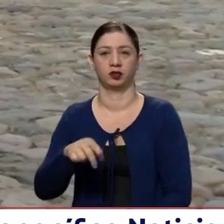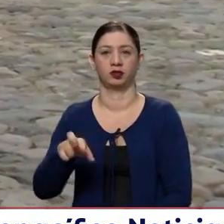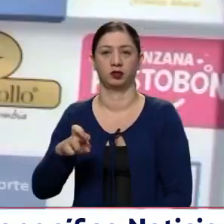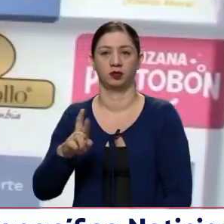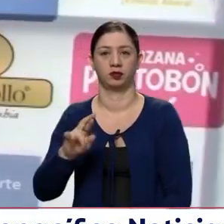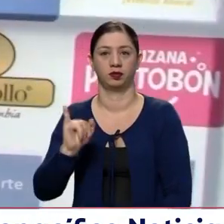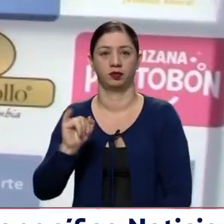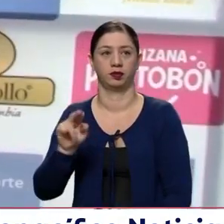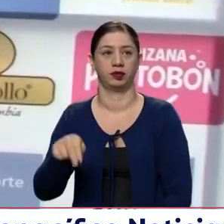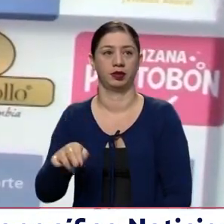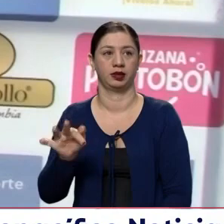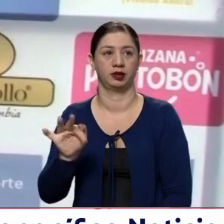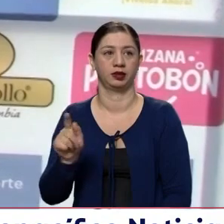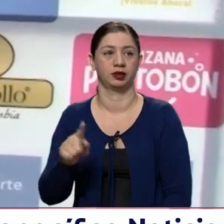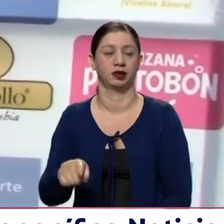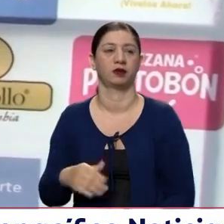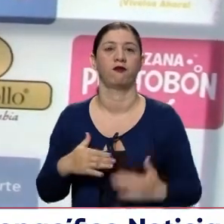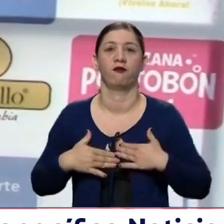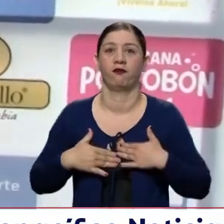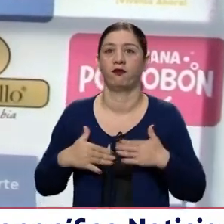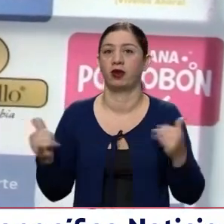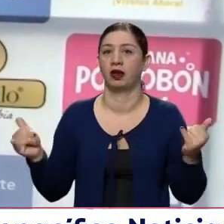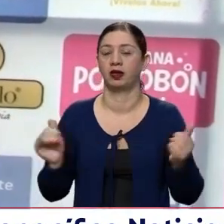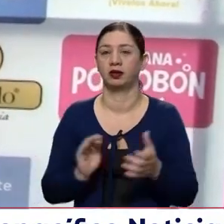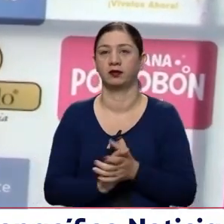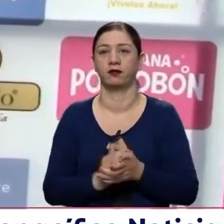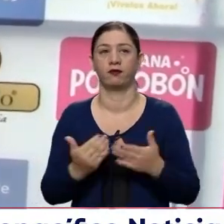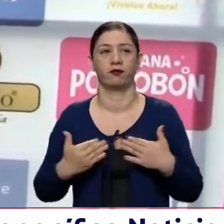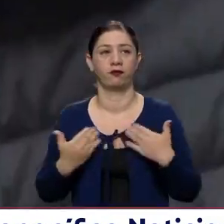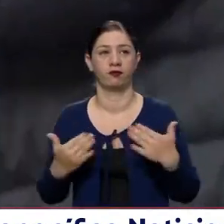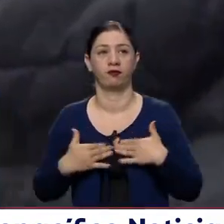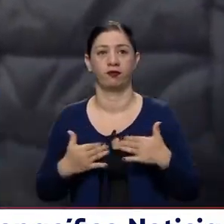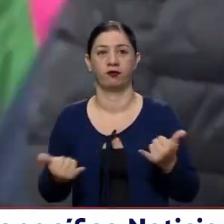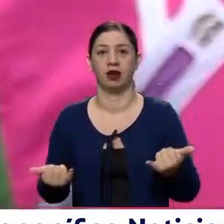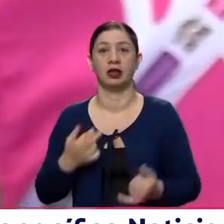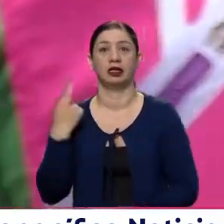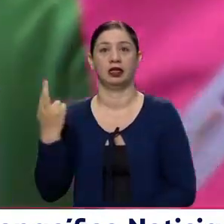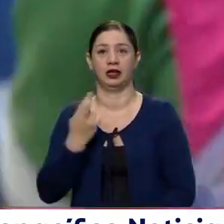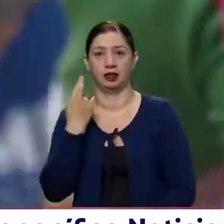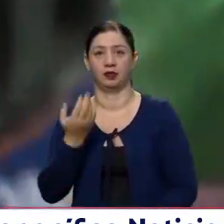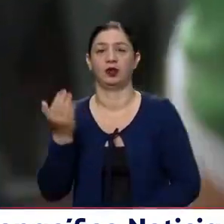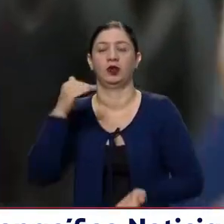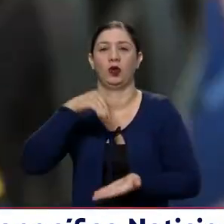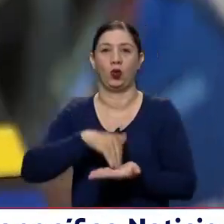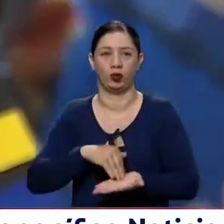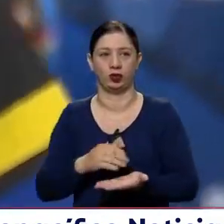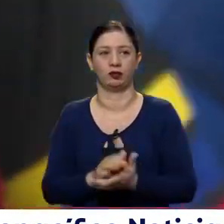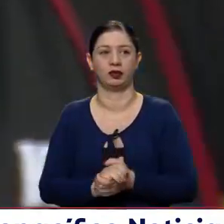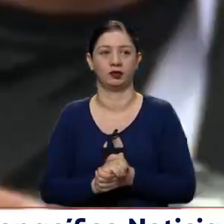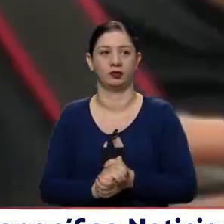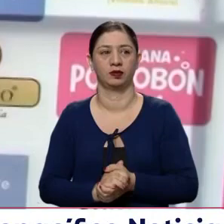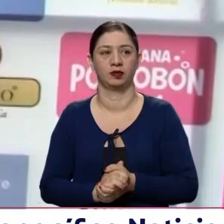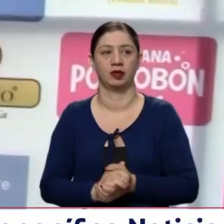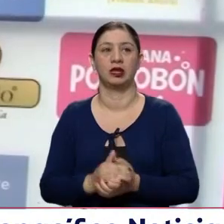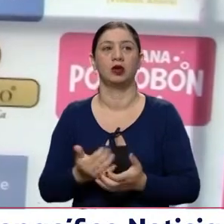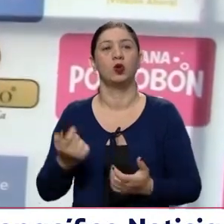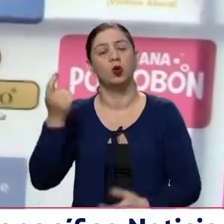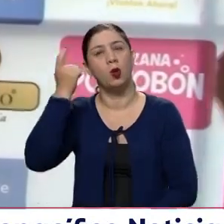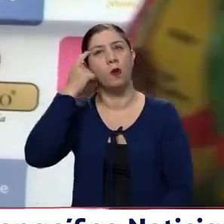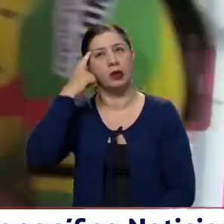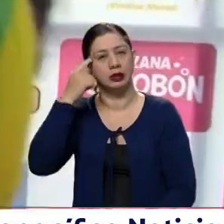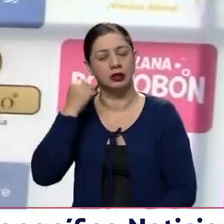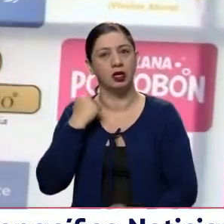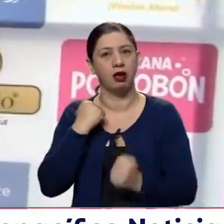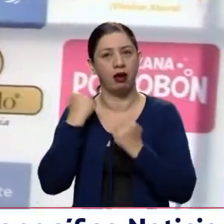especiales. No, pues muy feliz, feliz de volver a repetir. La verdad es que, o sea, uno sí sale pensando en